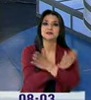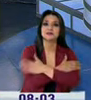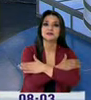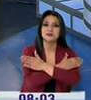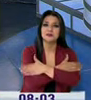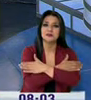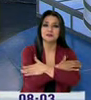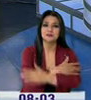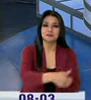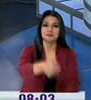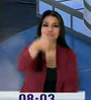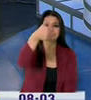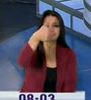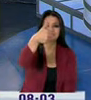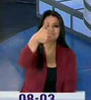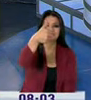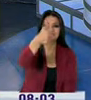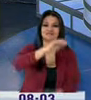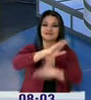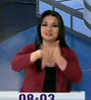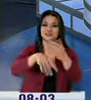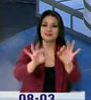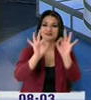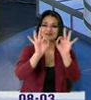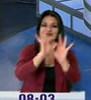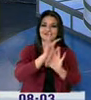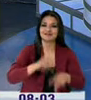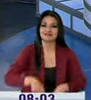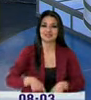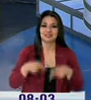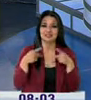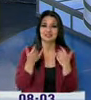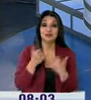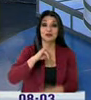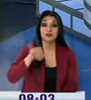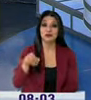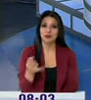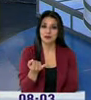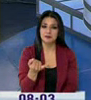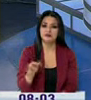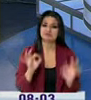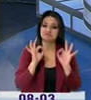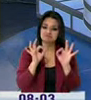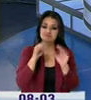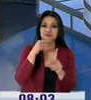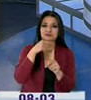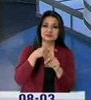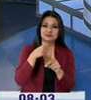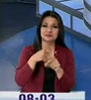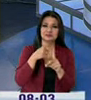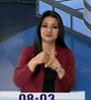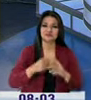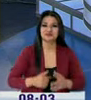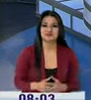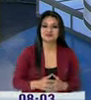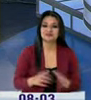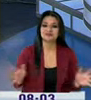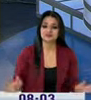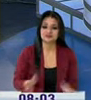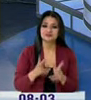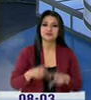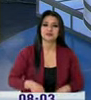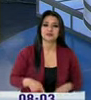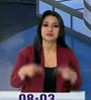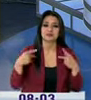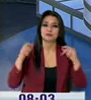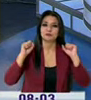en alto. Todo chévere, bacán. Es la idea. Estamos en día jueves para ponerle buena onda, a ponerle ganas a nuestra